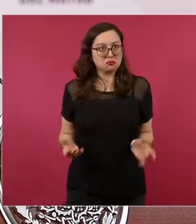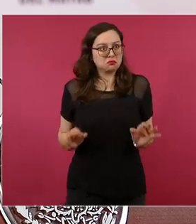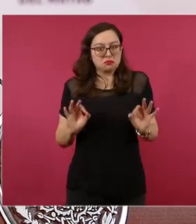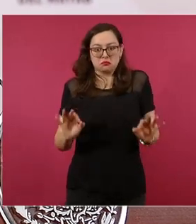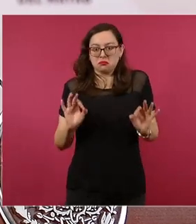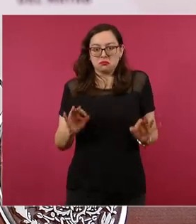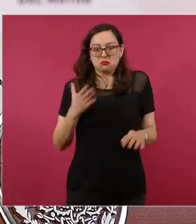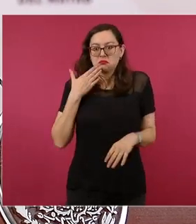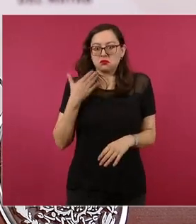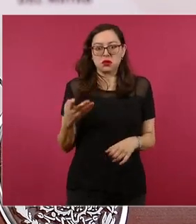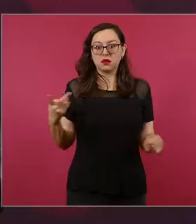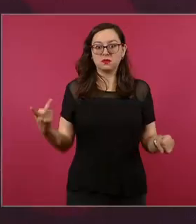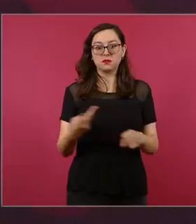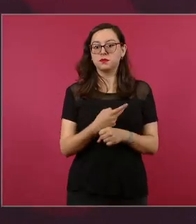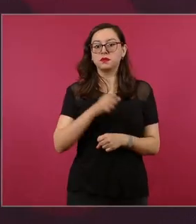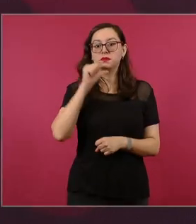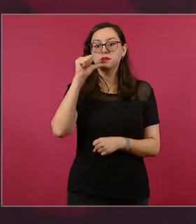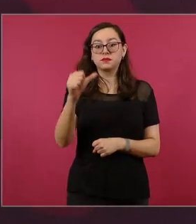en toda la historia.